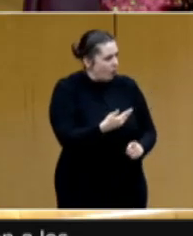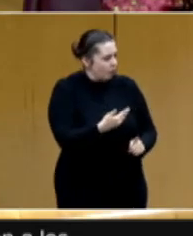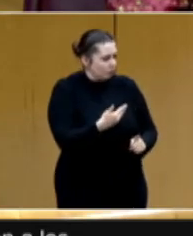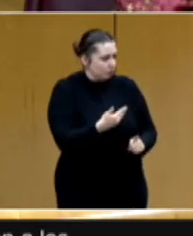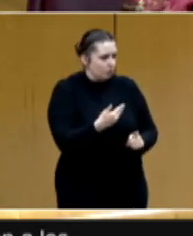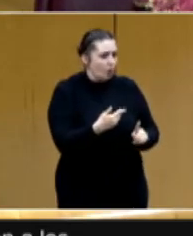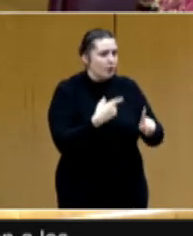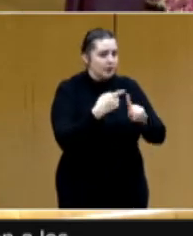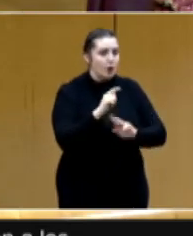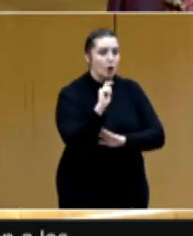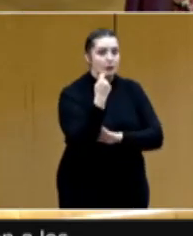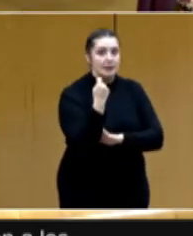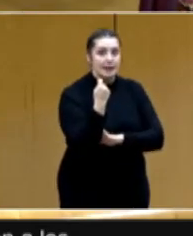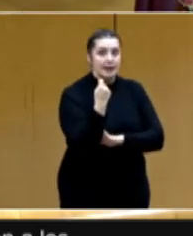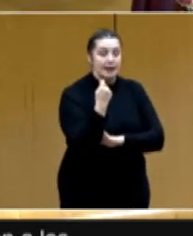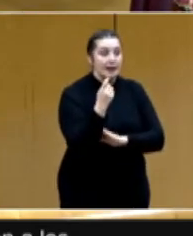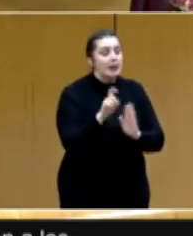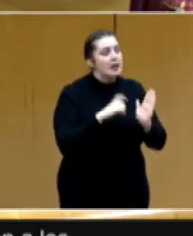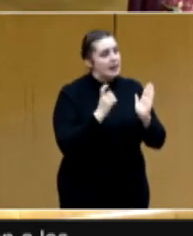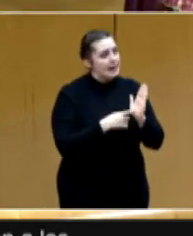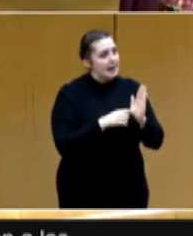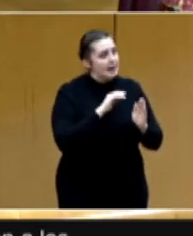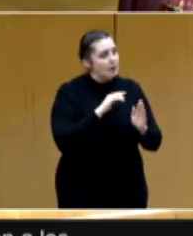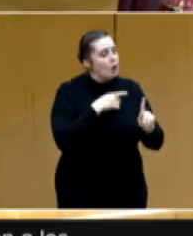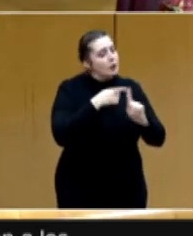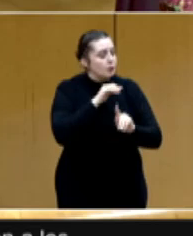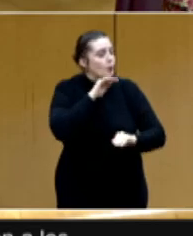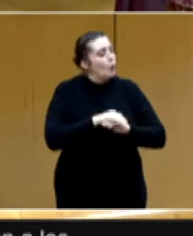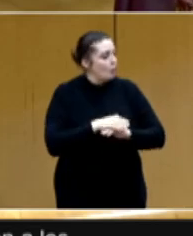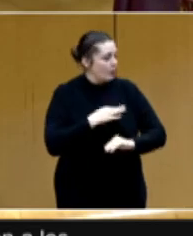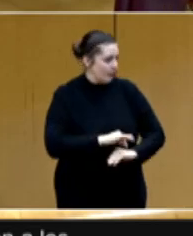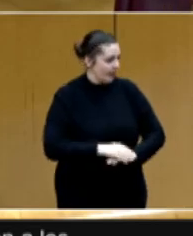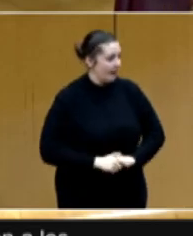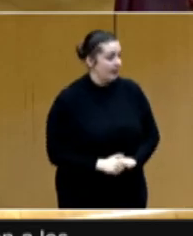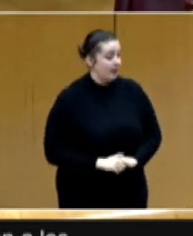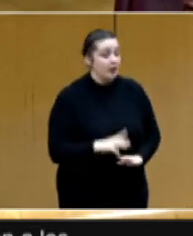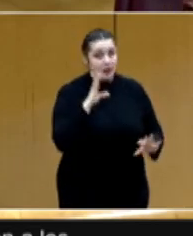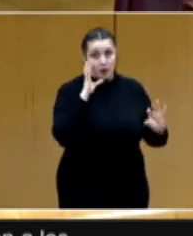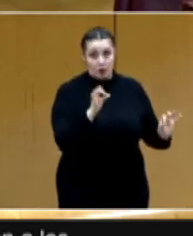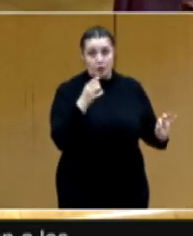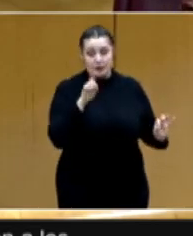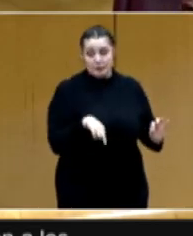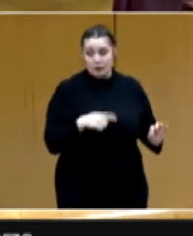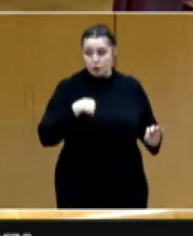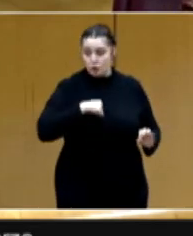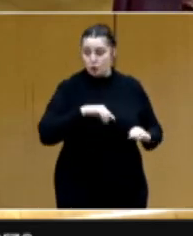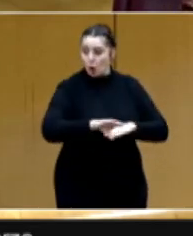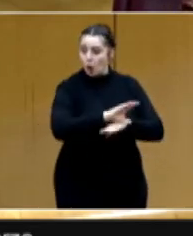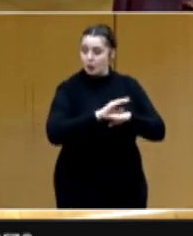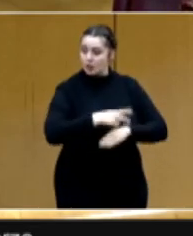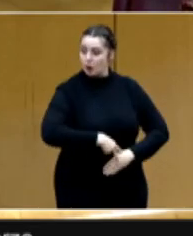conseguir que la ley cumpla sus objetivos Y por supuesto como consejo tenemos que